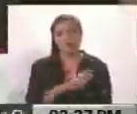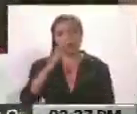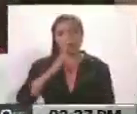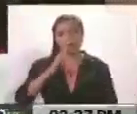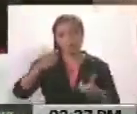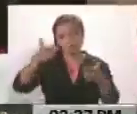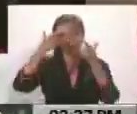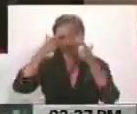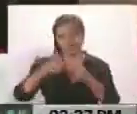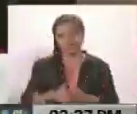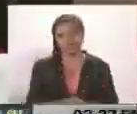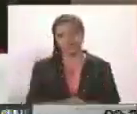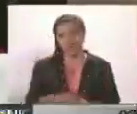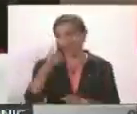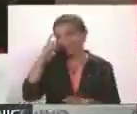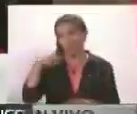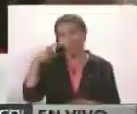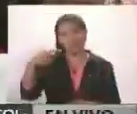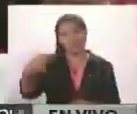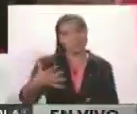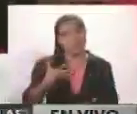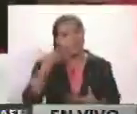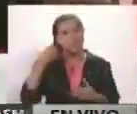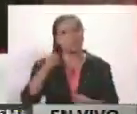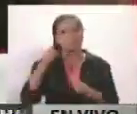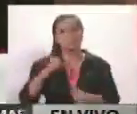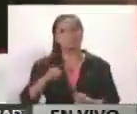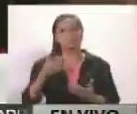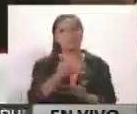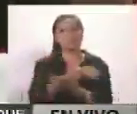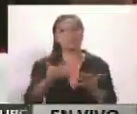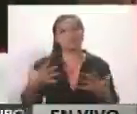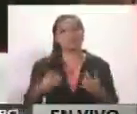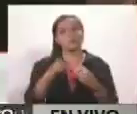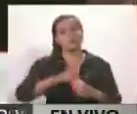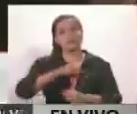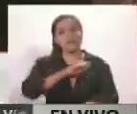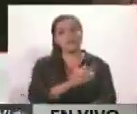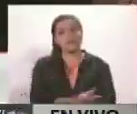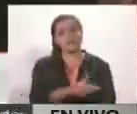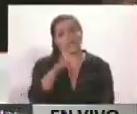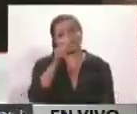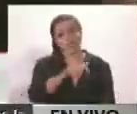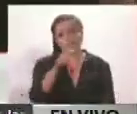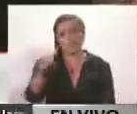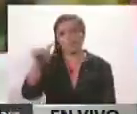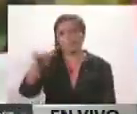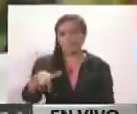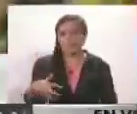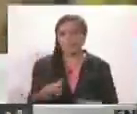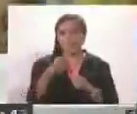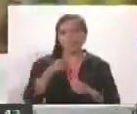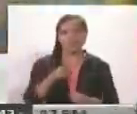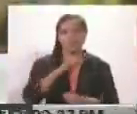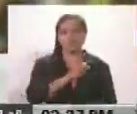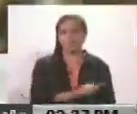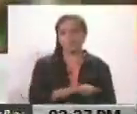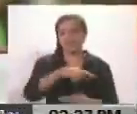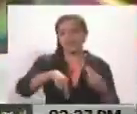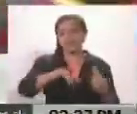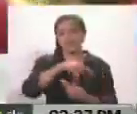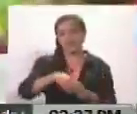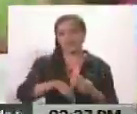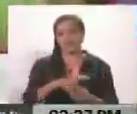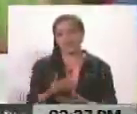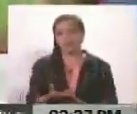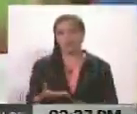chavistas, cada día más orgullosos de ser parte de esta fuerza popular, de esta fuerza revolucionaria en la cual